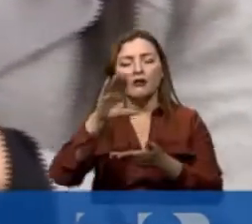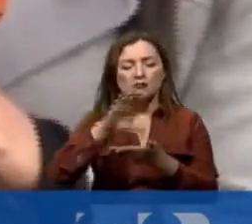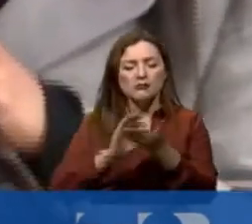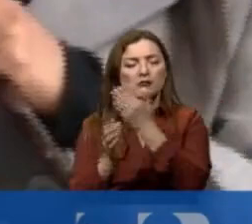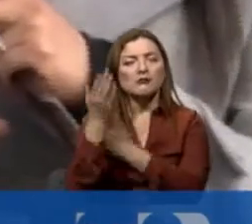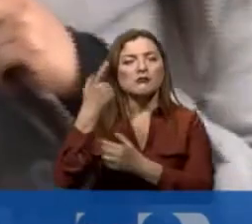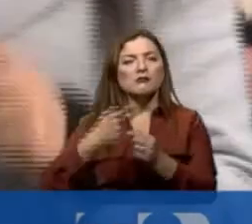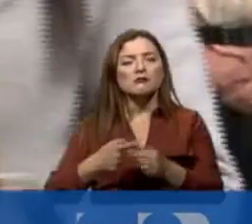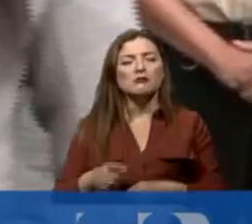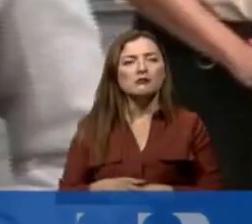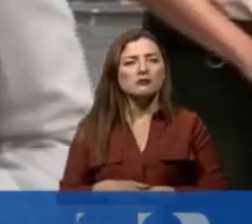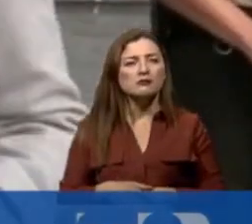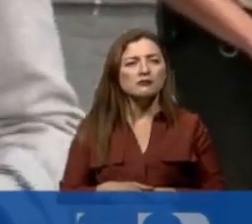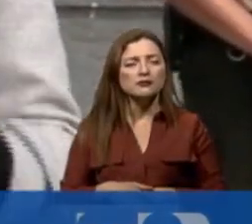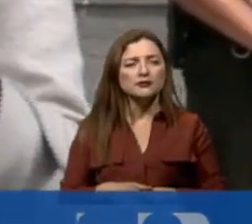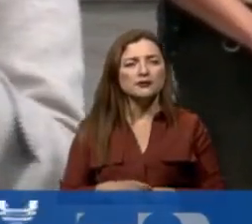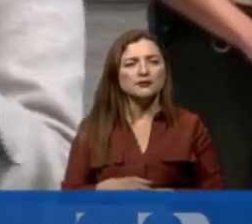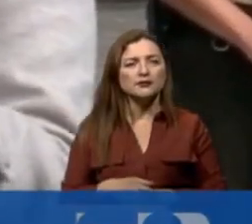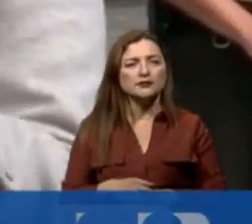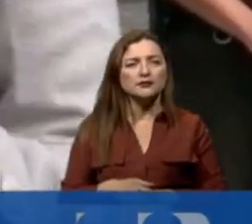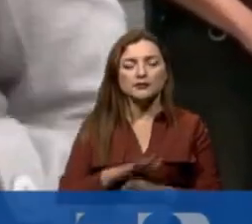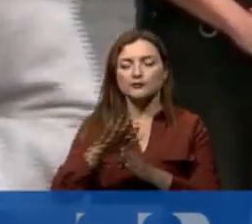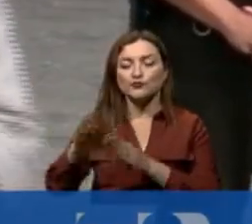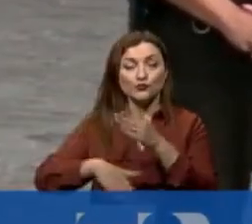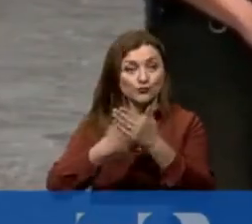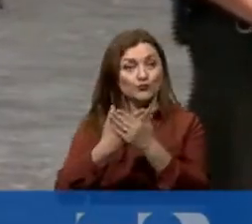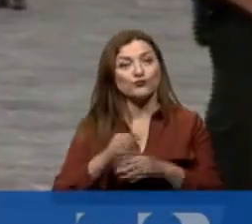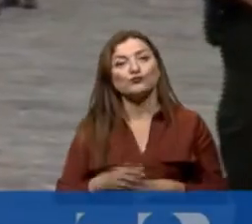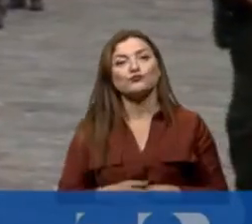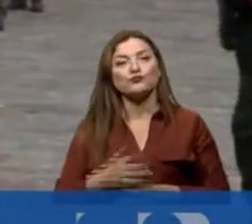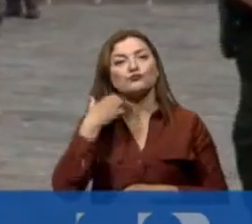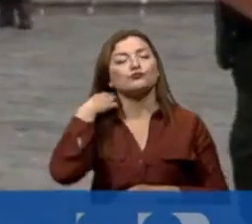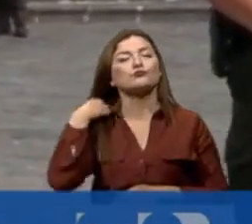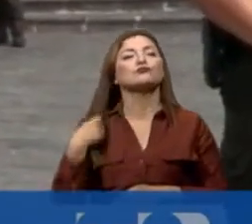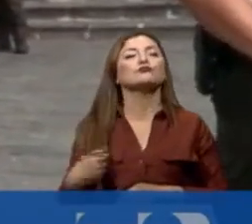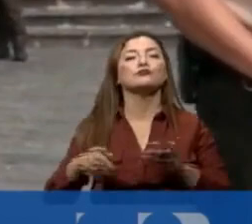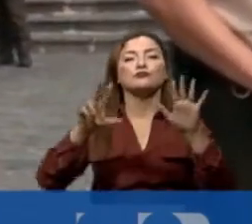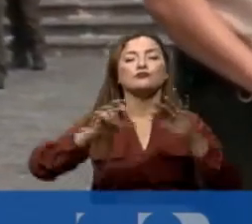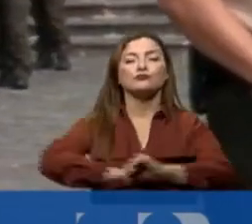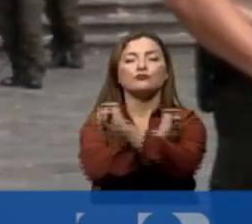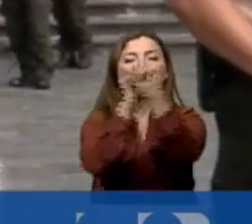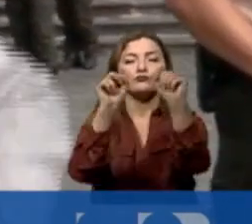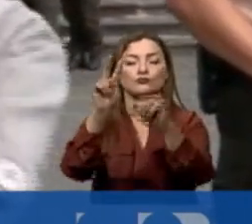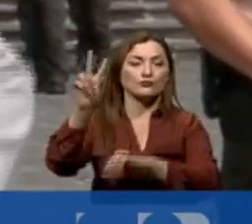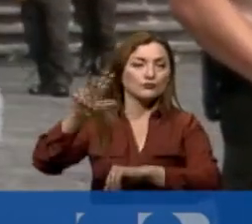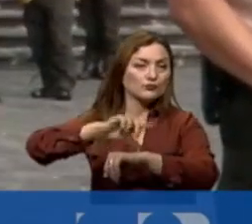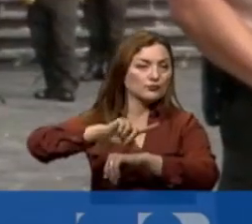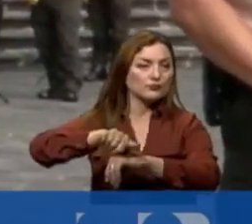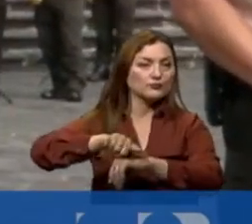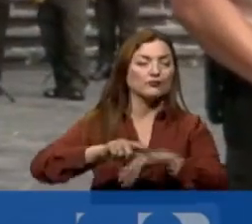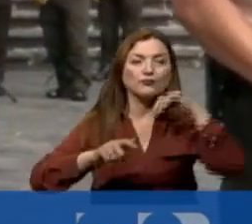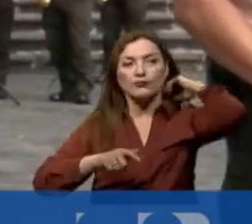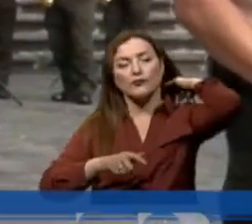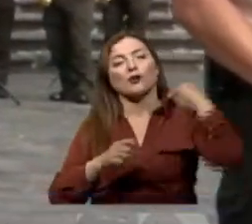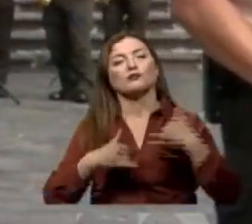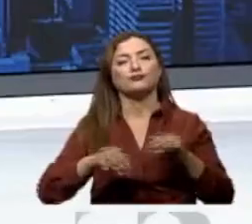Centro Histórico de Quito. La invitación está hecha entonces y cuando son exactamente las 8 de la mañana con 23 minutos, regreso a